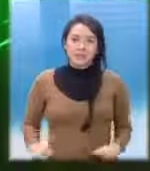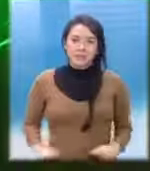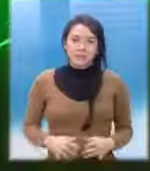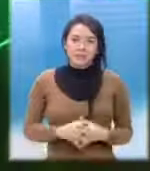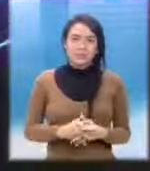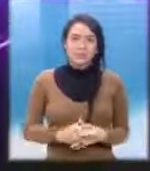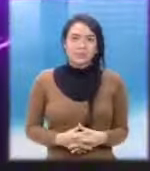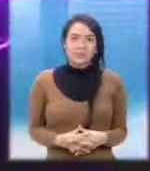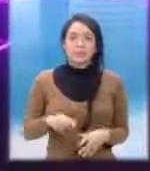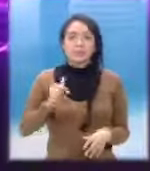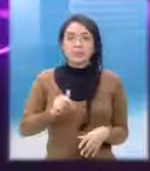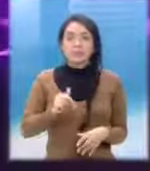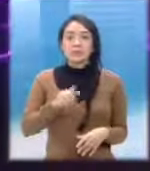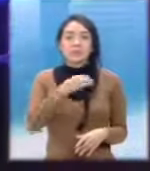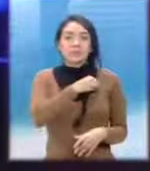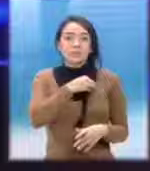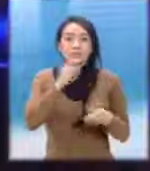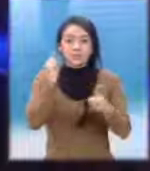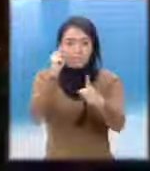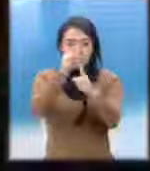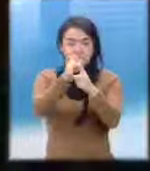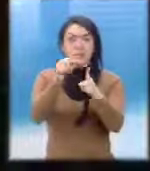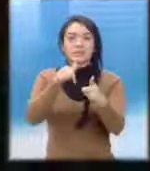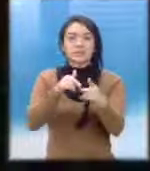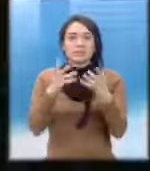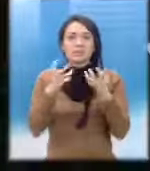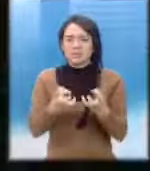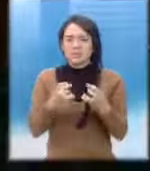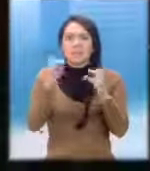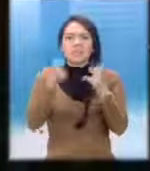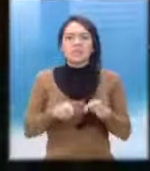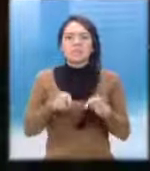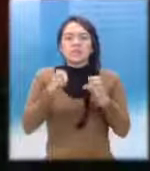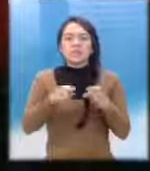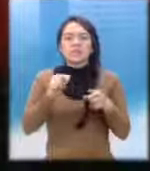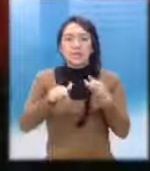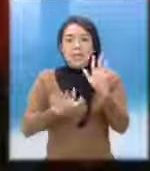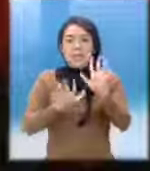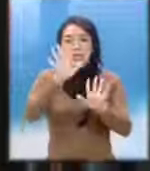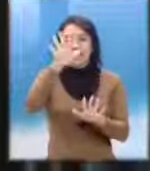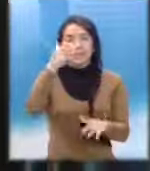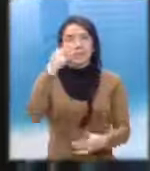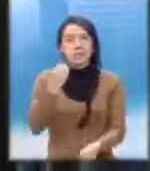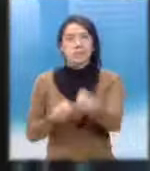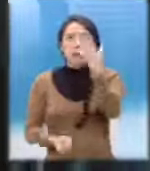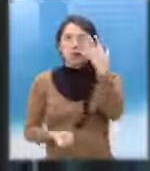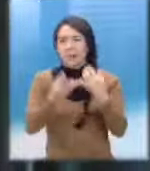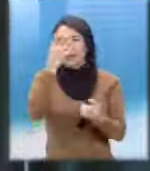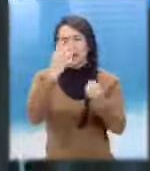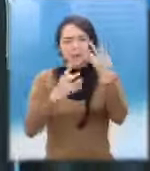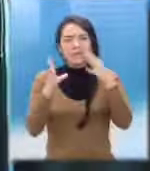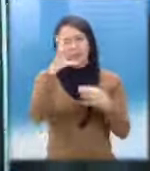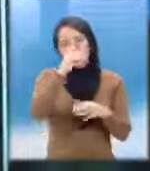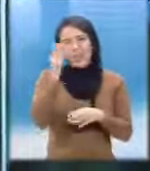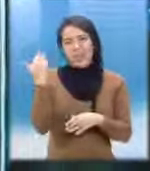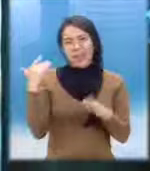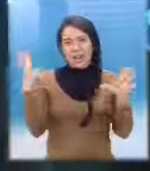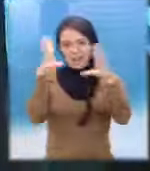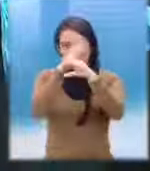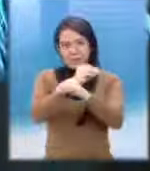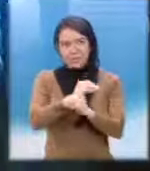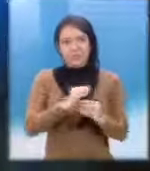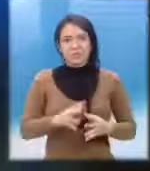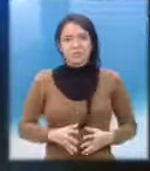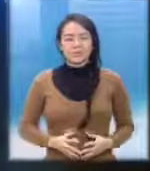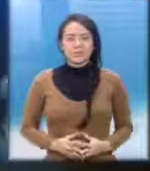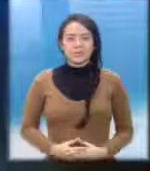y proyecciones llevaron al punto máximo el entusiasmo de quienes iniciaban así el 15 de septiembre. Por una Guatemala en paz, Ligia Herrera.